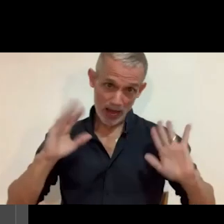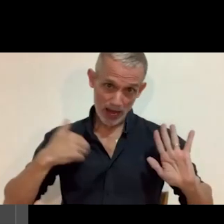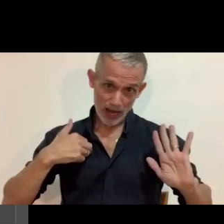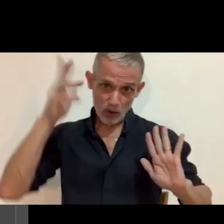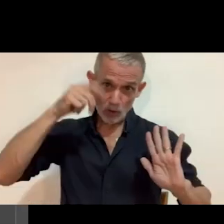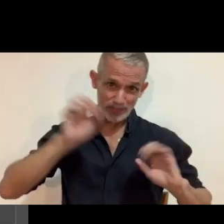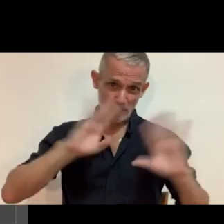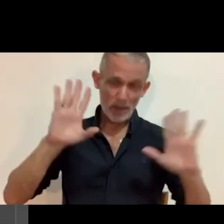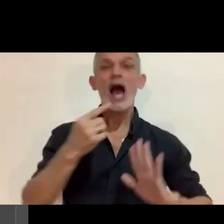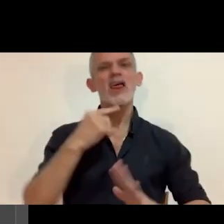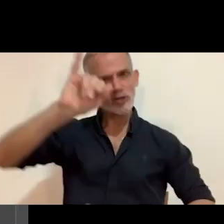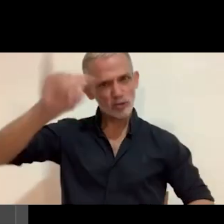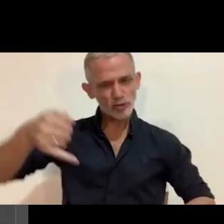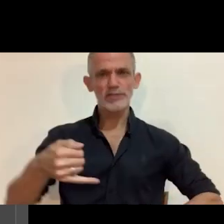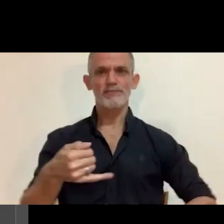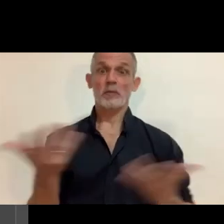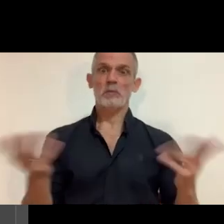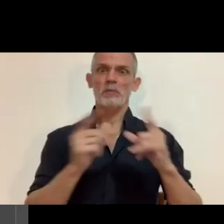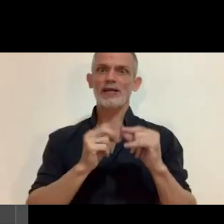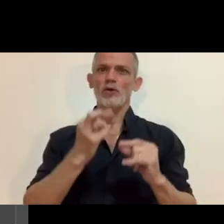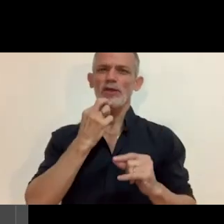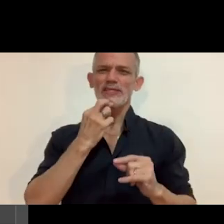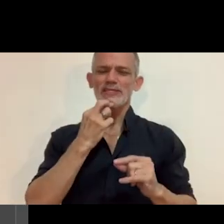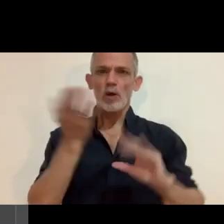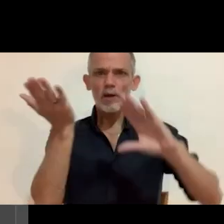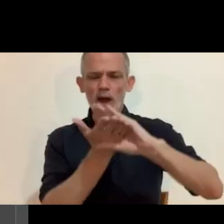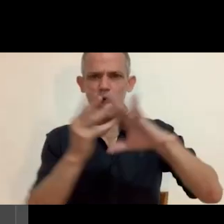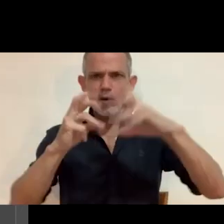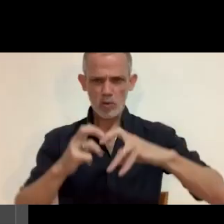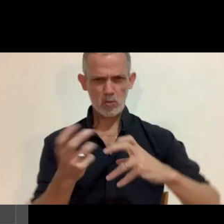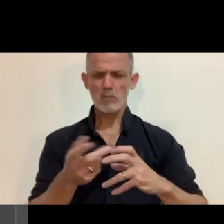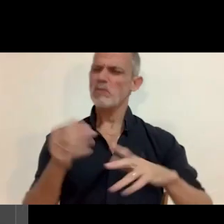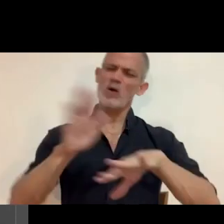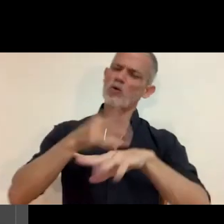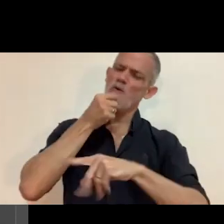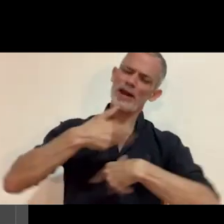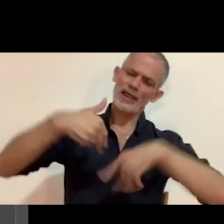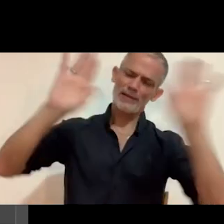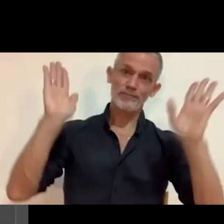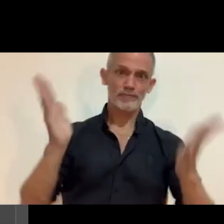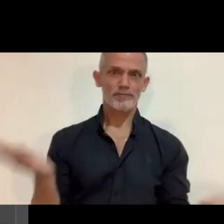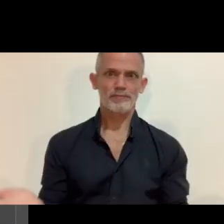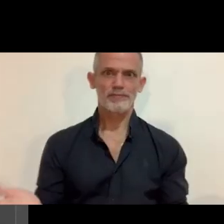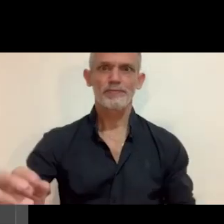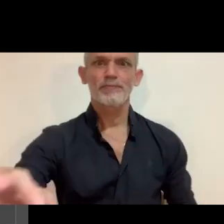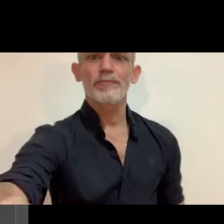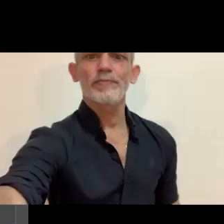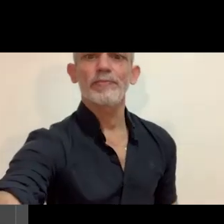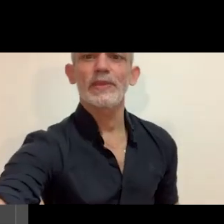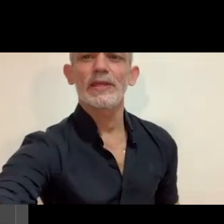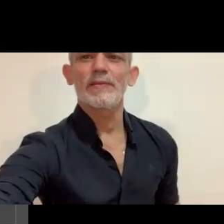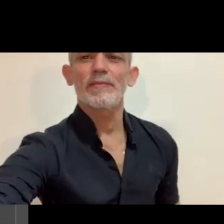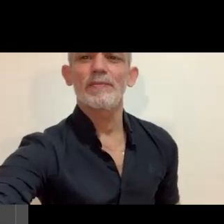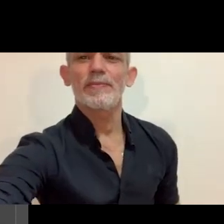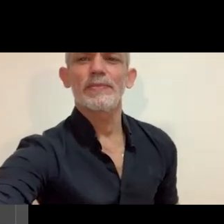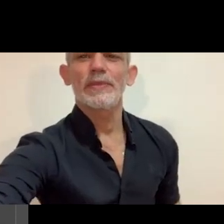han adoptado, han aplicado el artículo 19 y han sobreseído. Y acá voy a hacer dos salvedades por